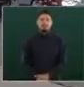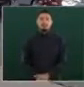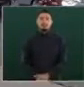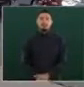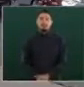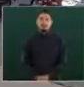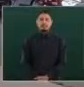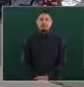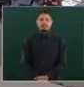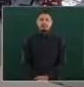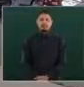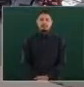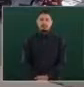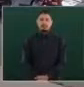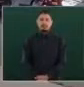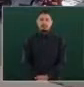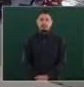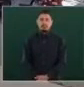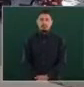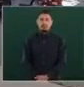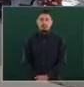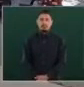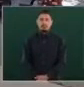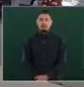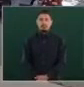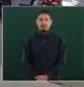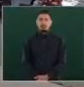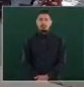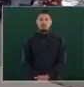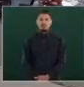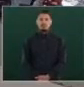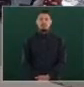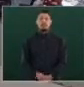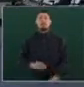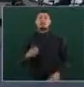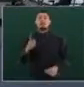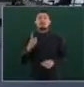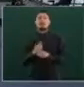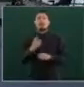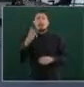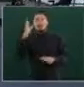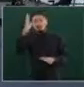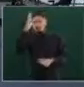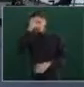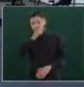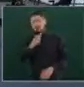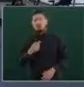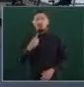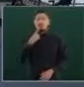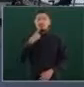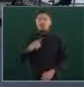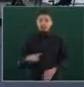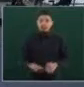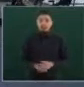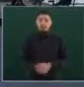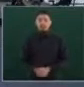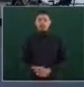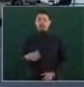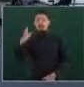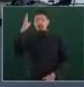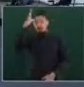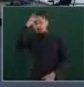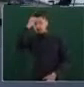de condiciones pero además queremos que hagan la mayoría de las tareas del hogar y además son las que se quedan